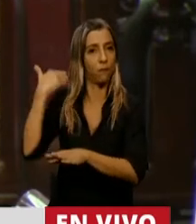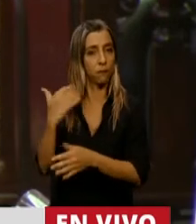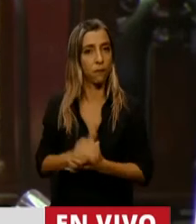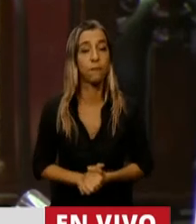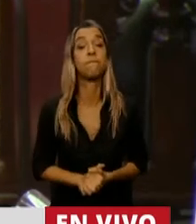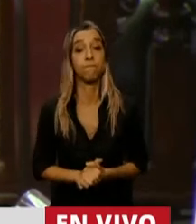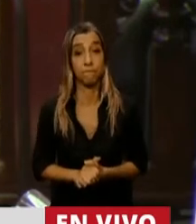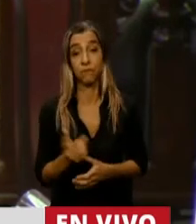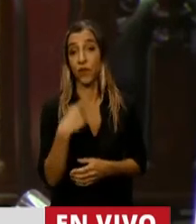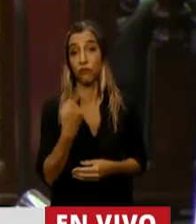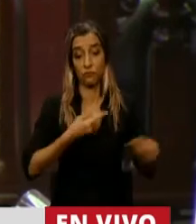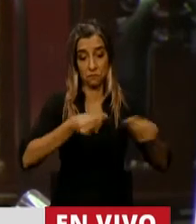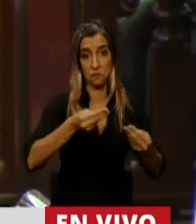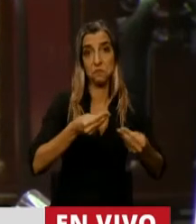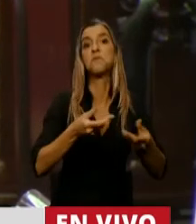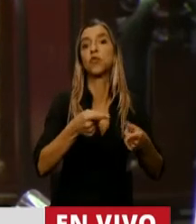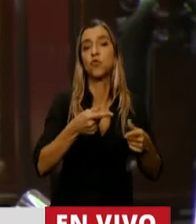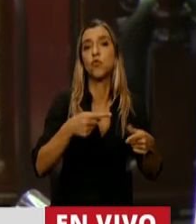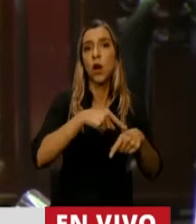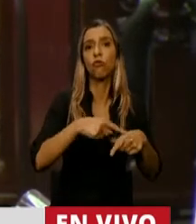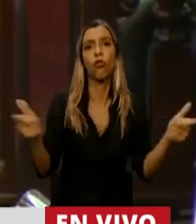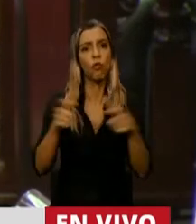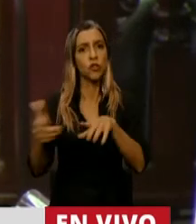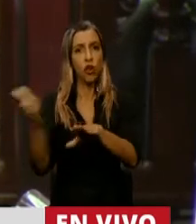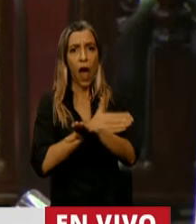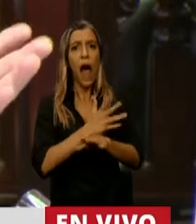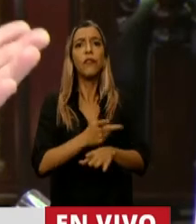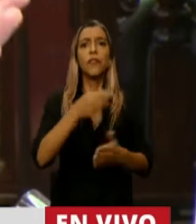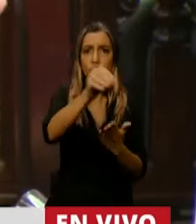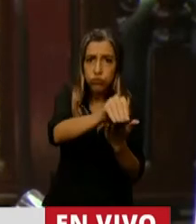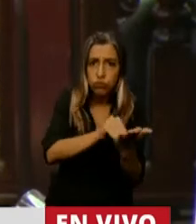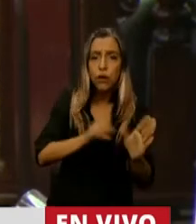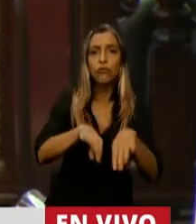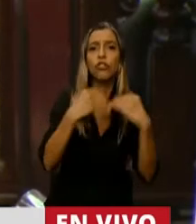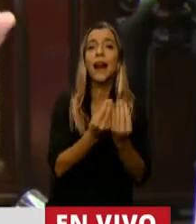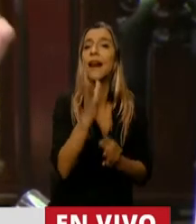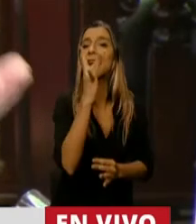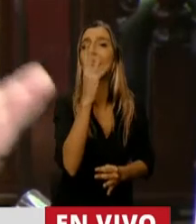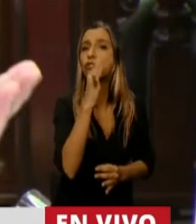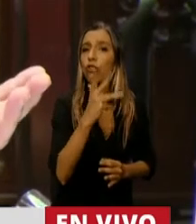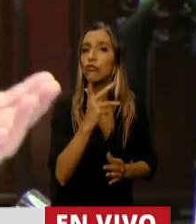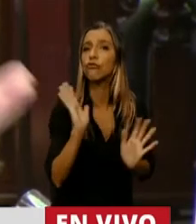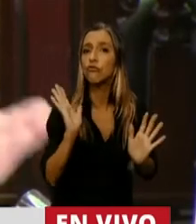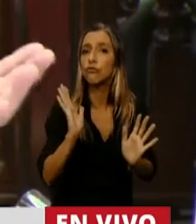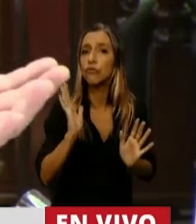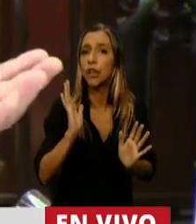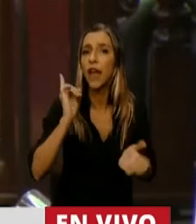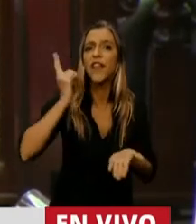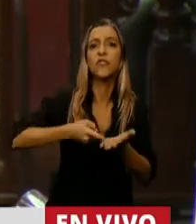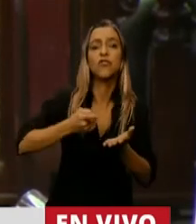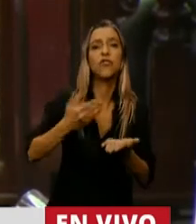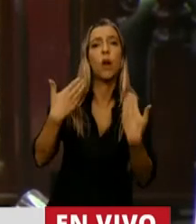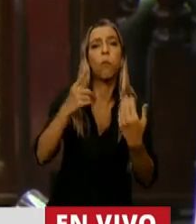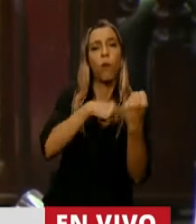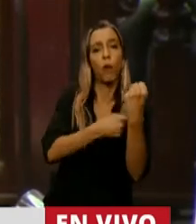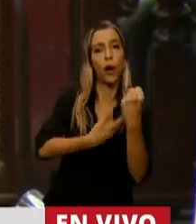por la Comisión de Presupuesto, 14 delegaciones de facultades. ¿Esto es lo que hace inadmisible la posibilidad de votar a favor de este